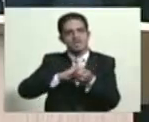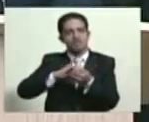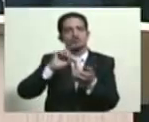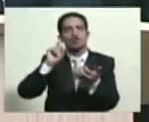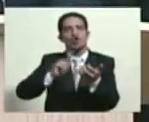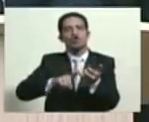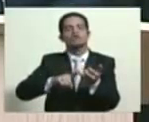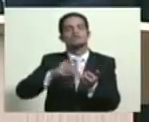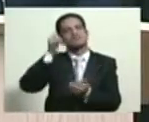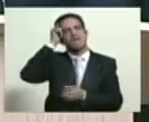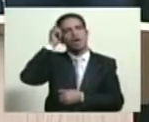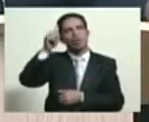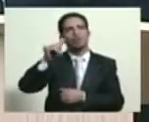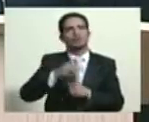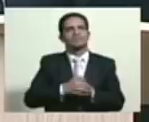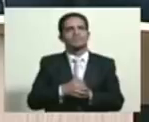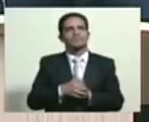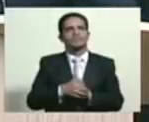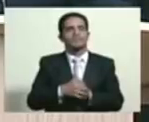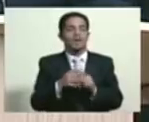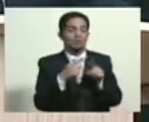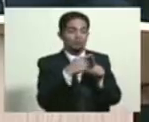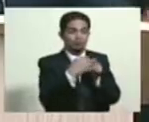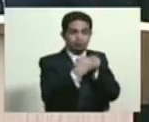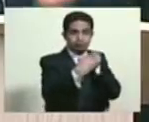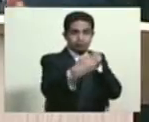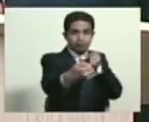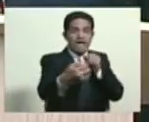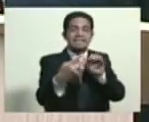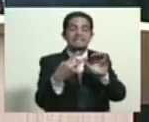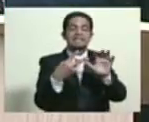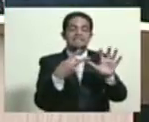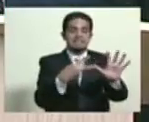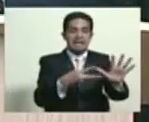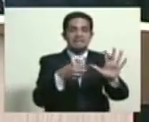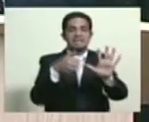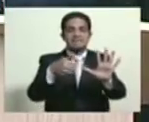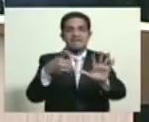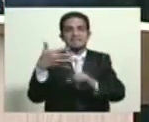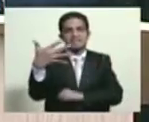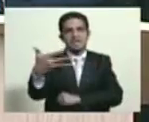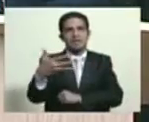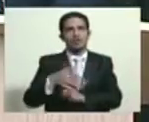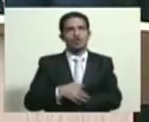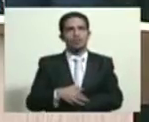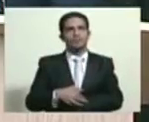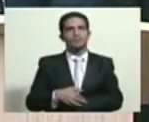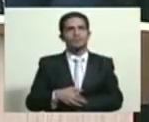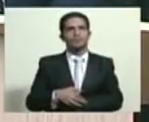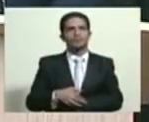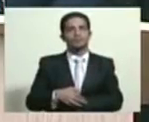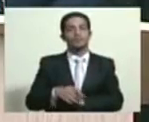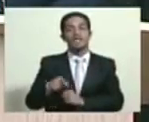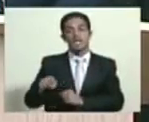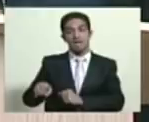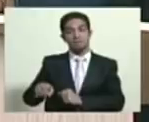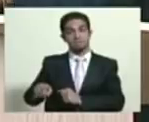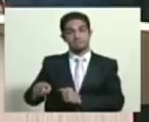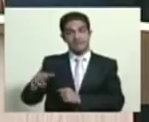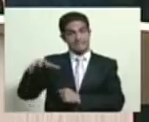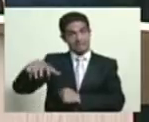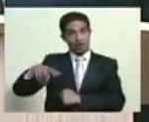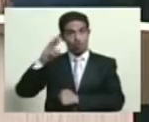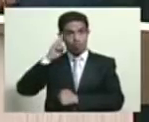autopistas 765? Son las más grandes. Y esa electricidad nuestra, de forma